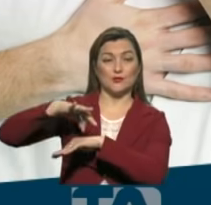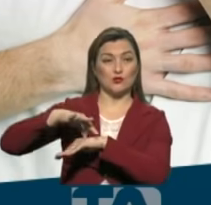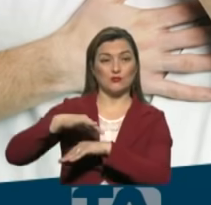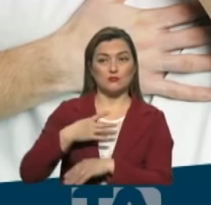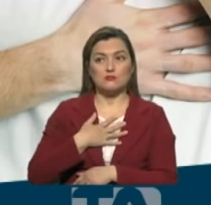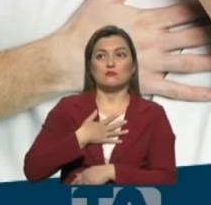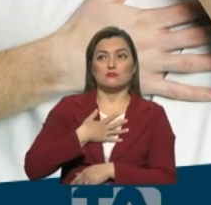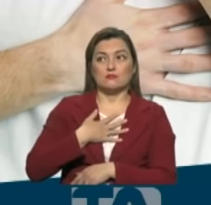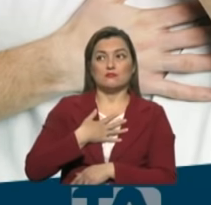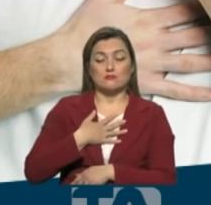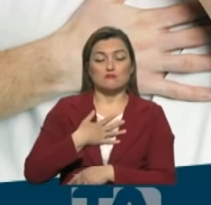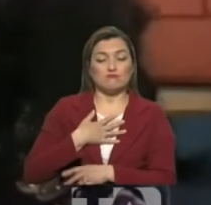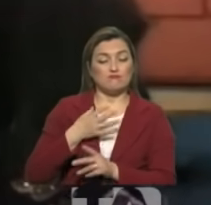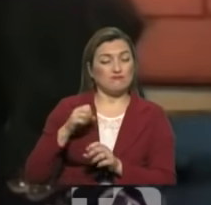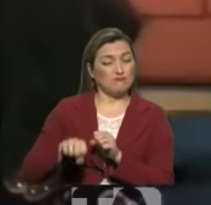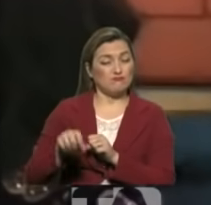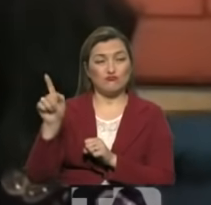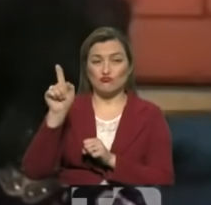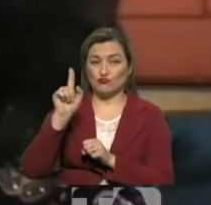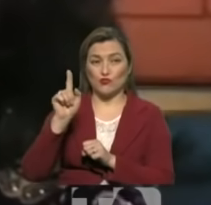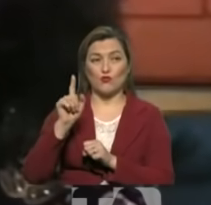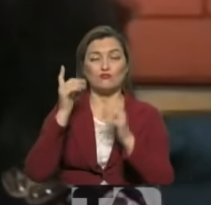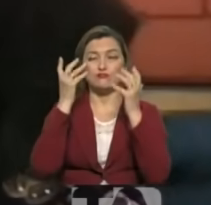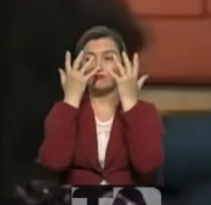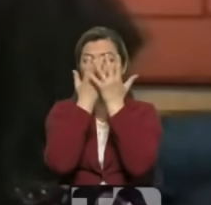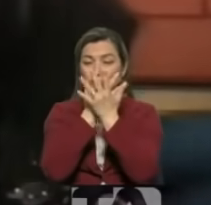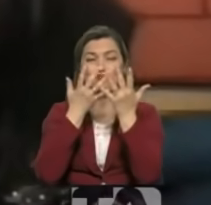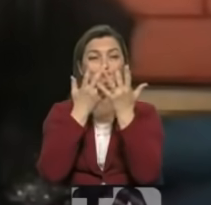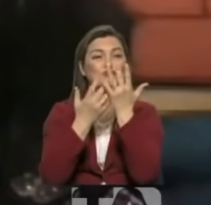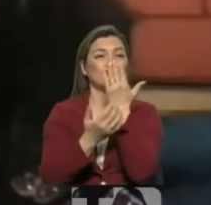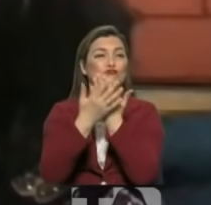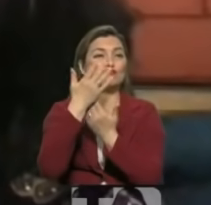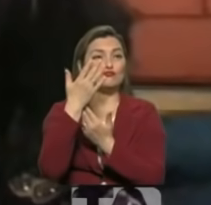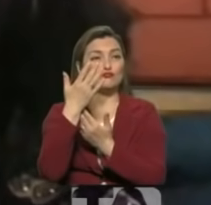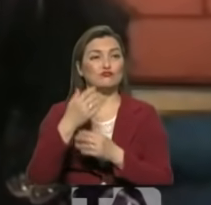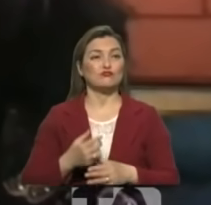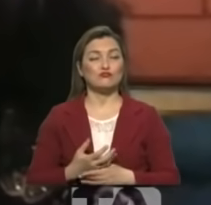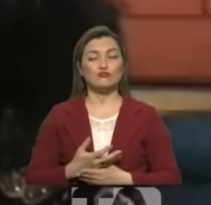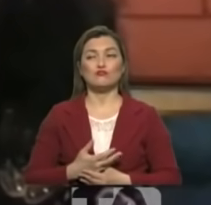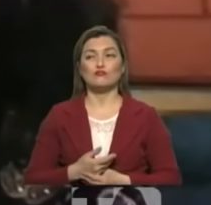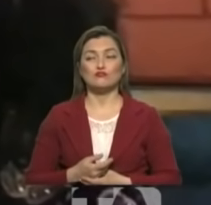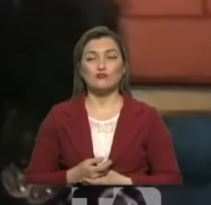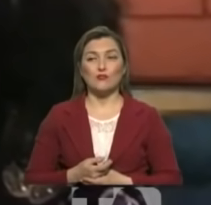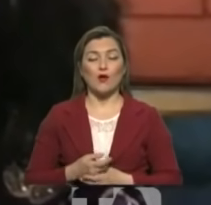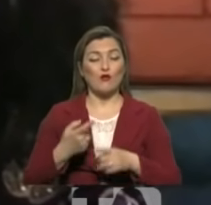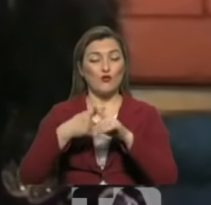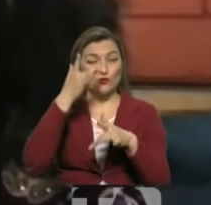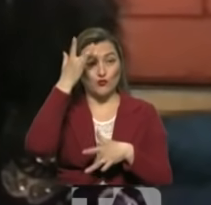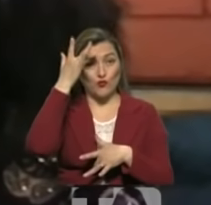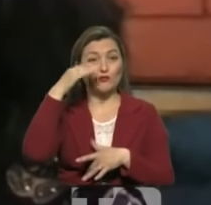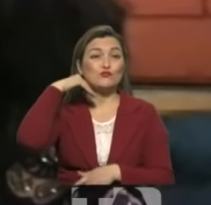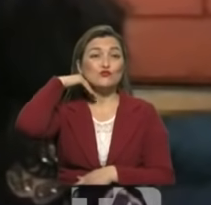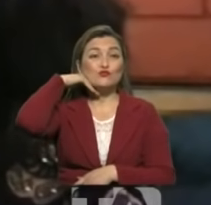las vías respiratorias superiores. Se puede confundir muy fácilmente. Posiblemente hay muchas de estas otras enfermedades